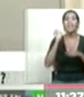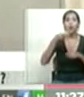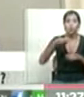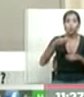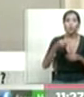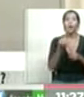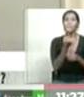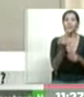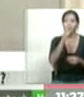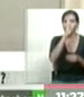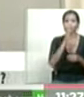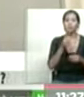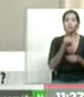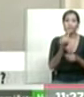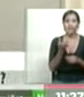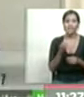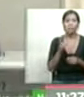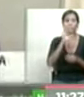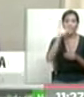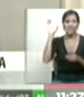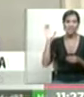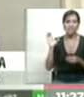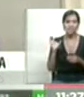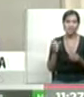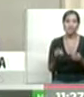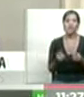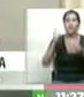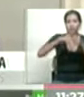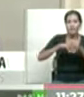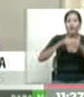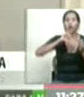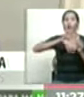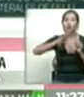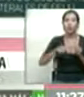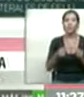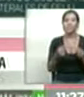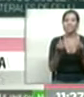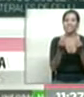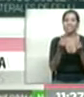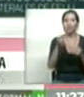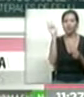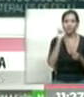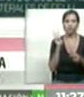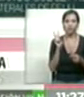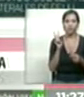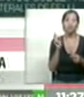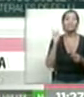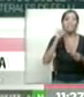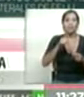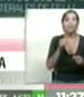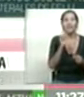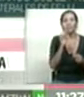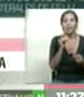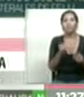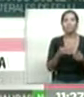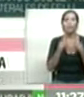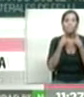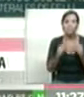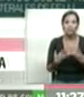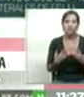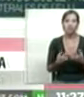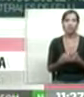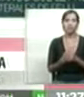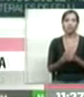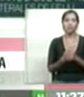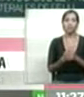varios países prestándose para el robo de los recursos de los venezolanos. Pero habló también de las pérdidas en vidas